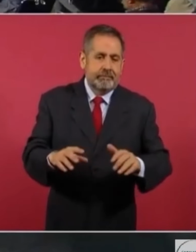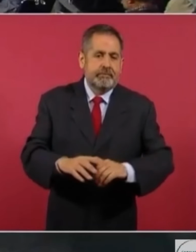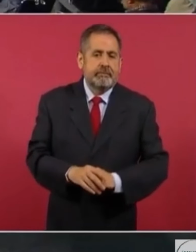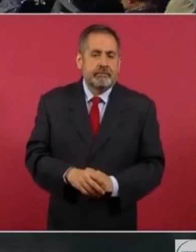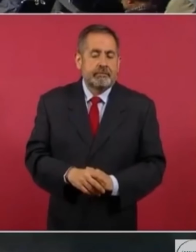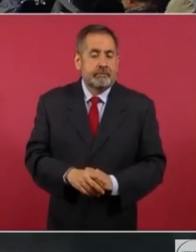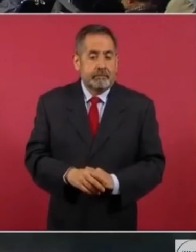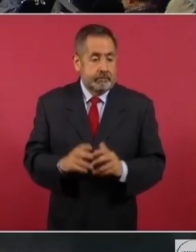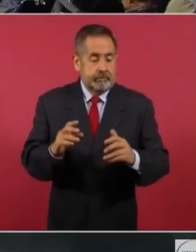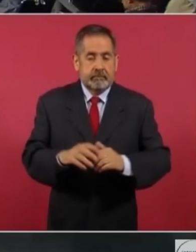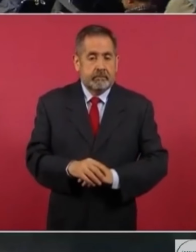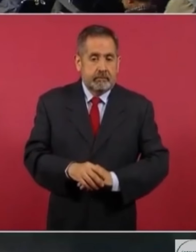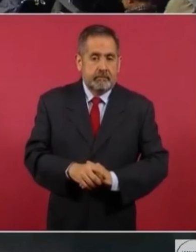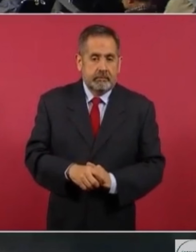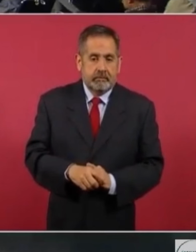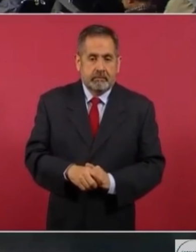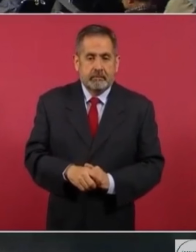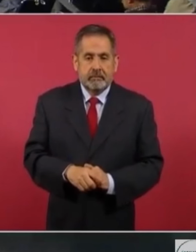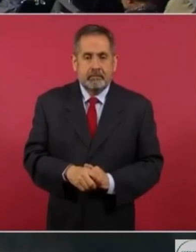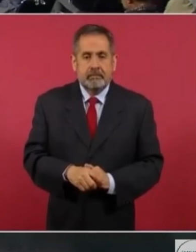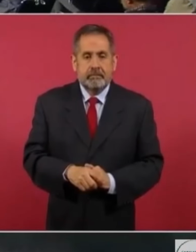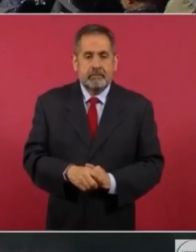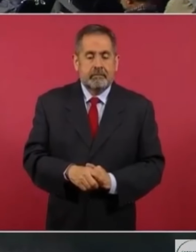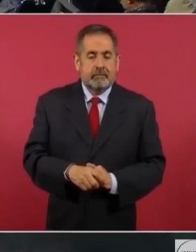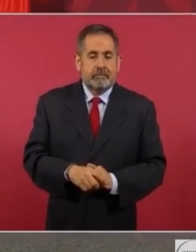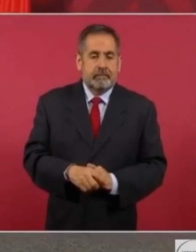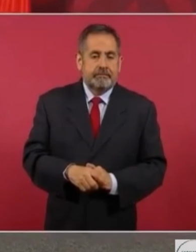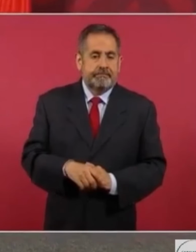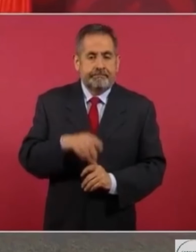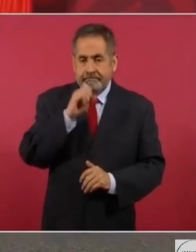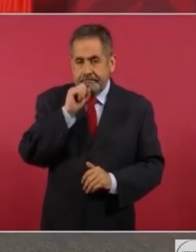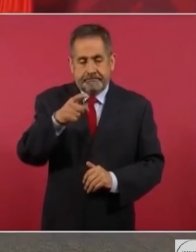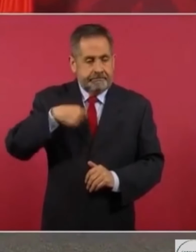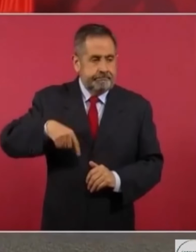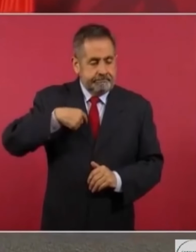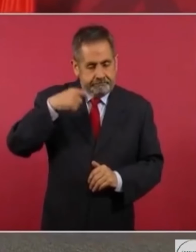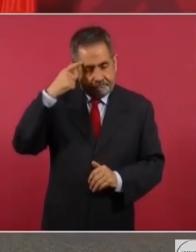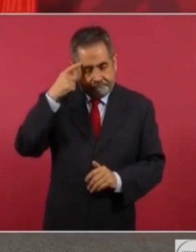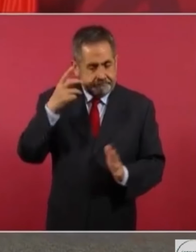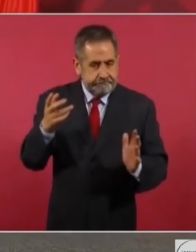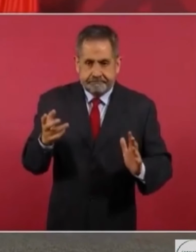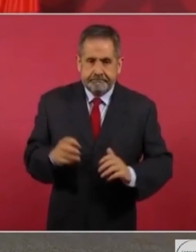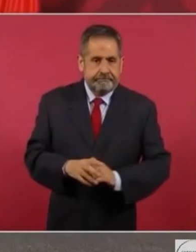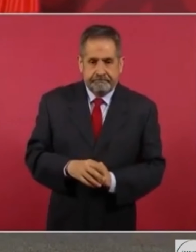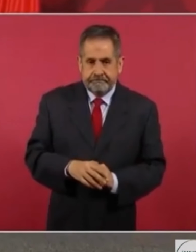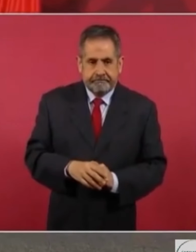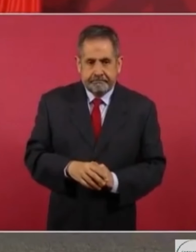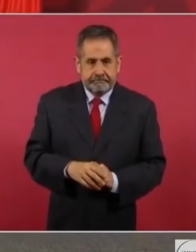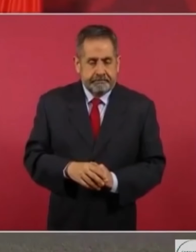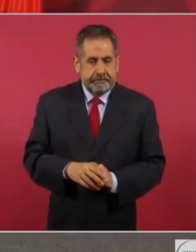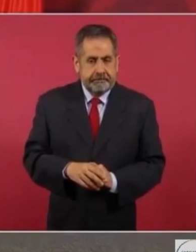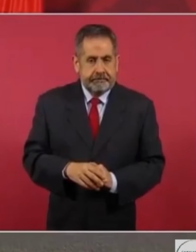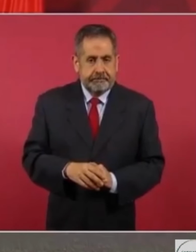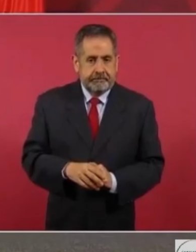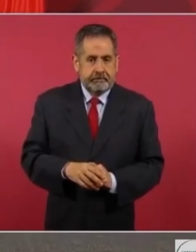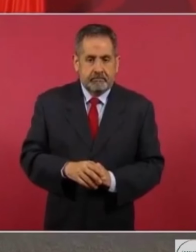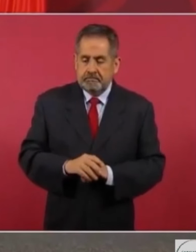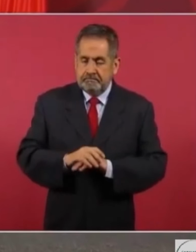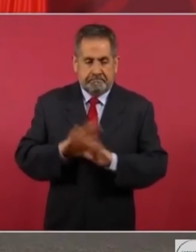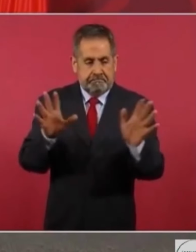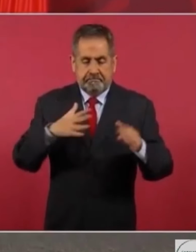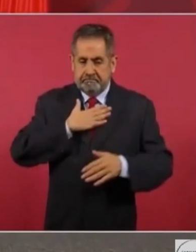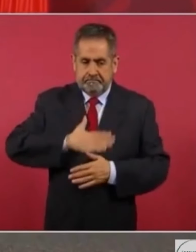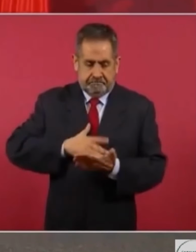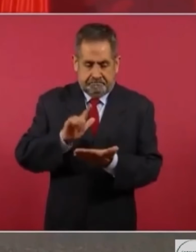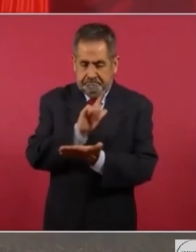Y que pues también nosotros actuamos de manera